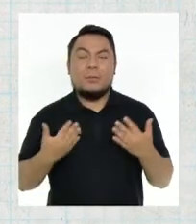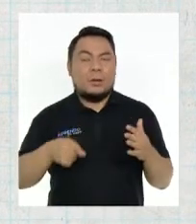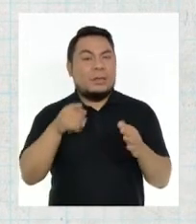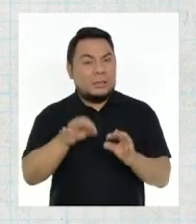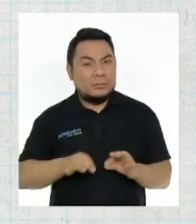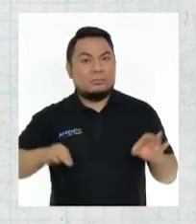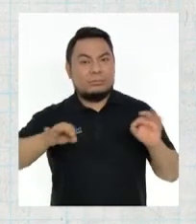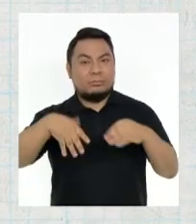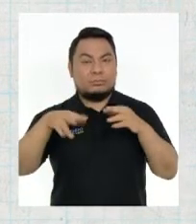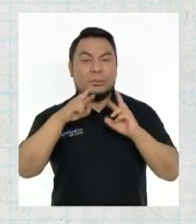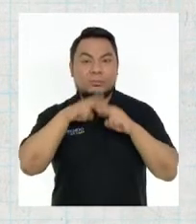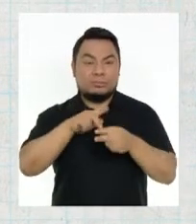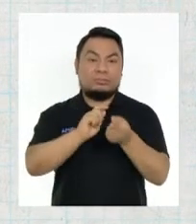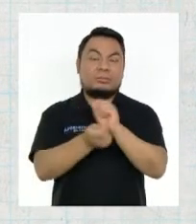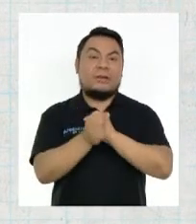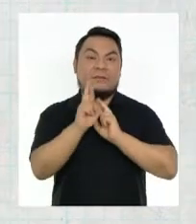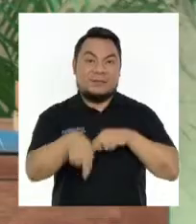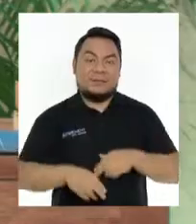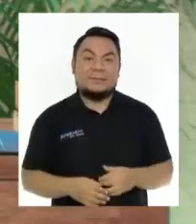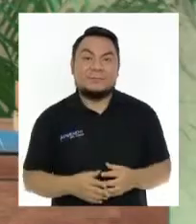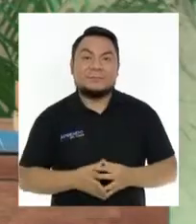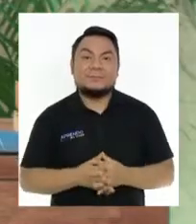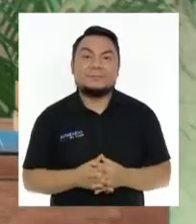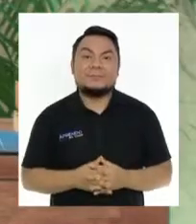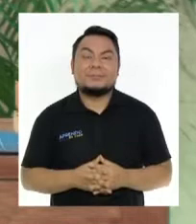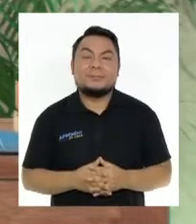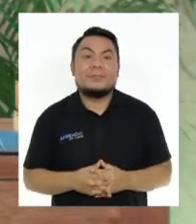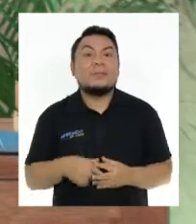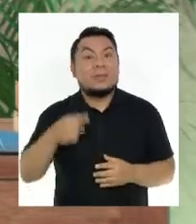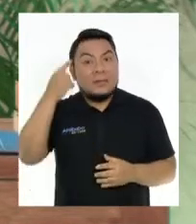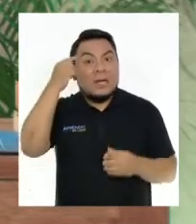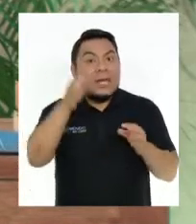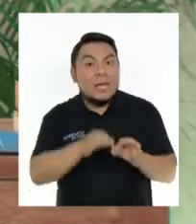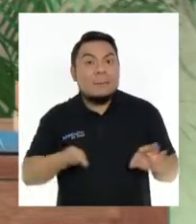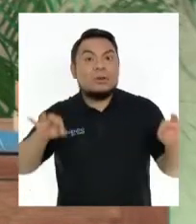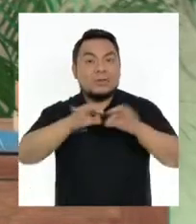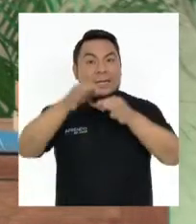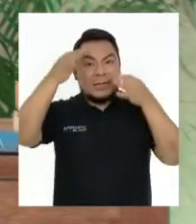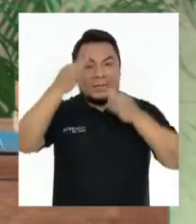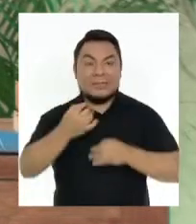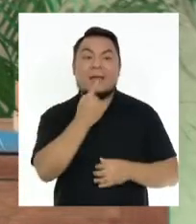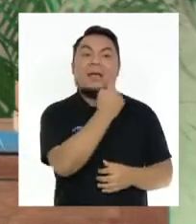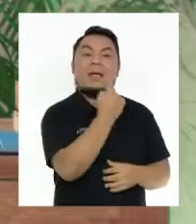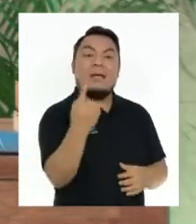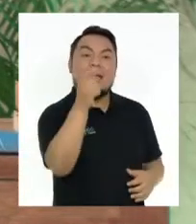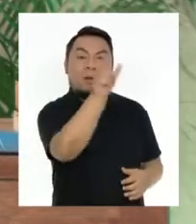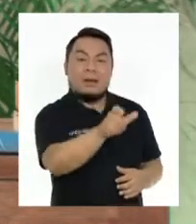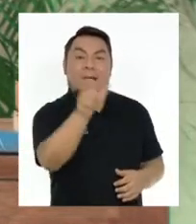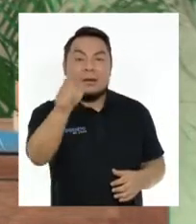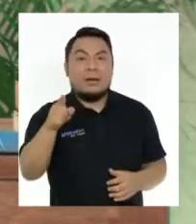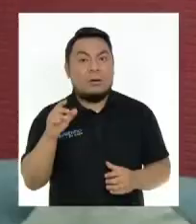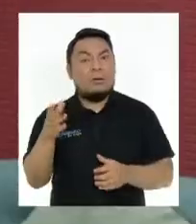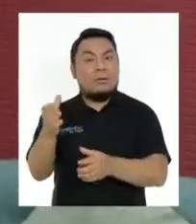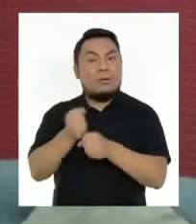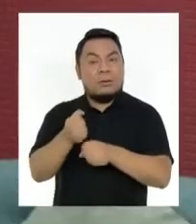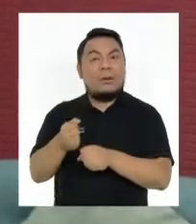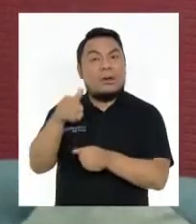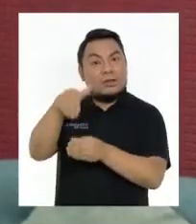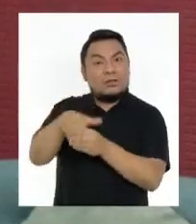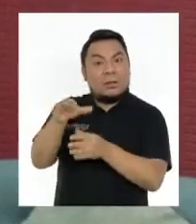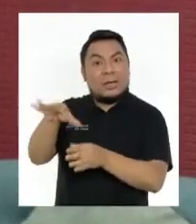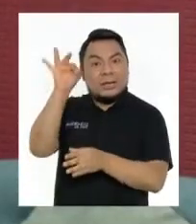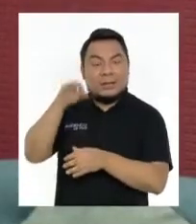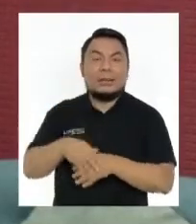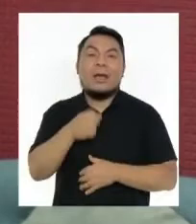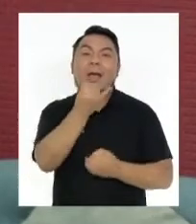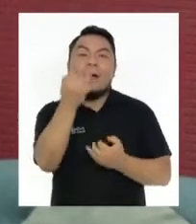significativamente en el resultado final. ¿Ven lo importante de la decisión que cada electora o elector tome? Algunos